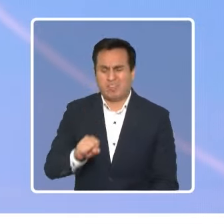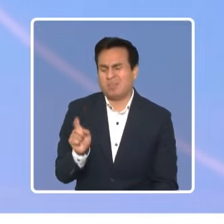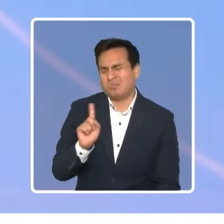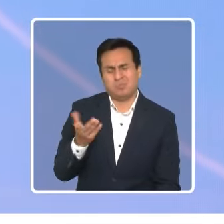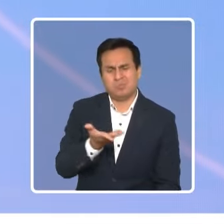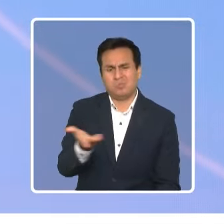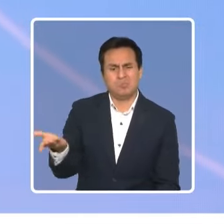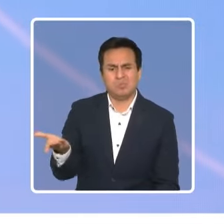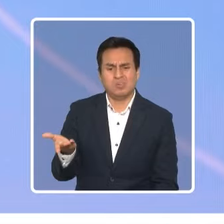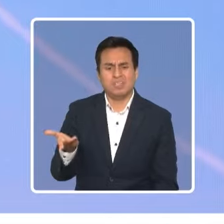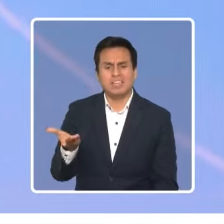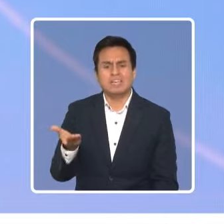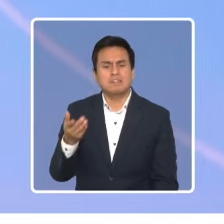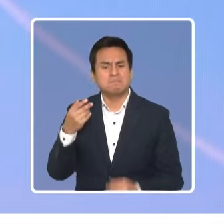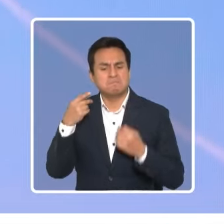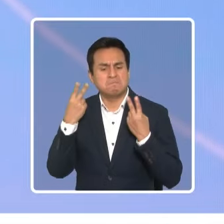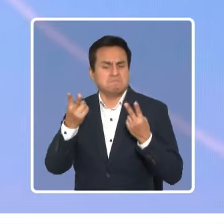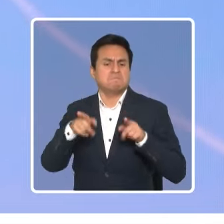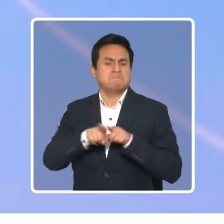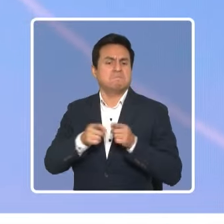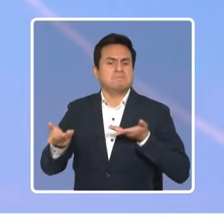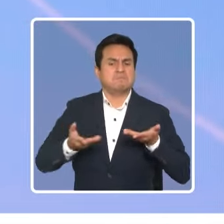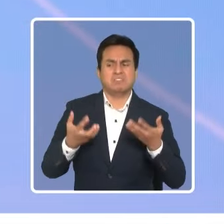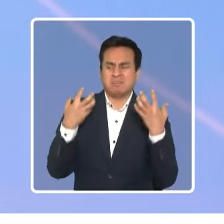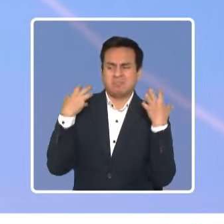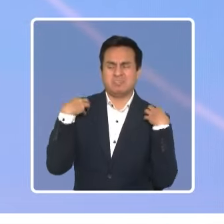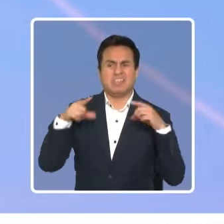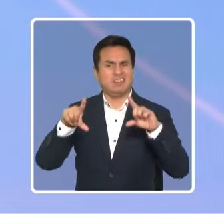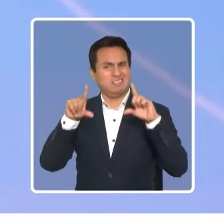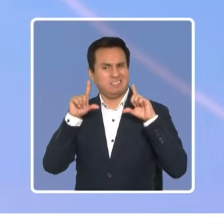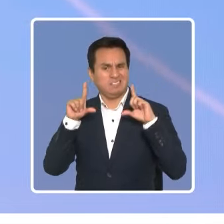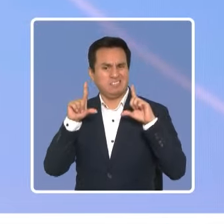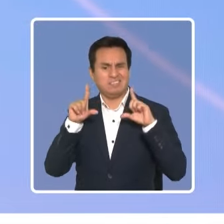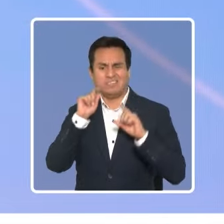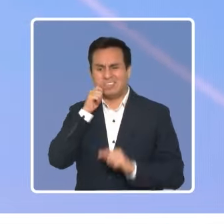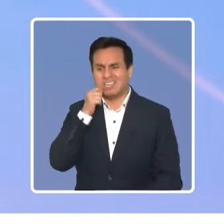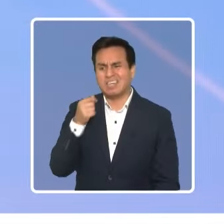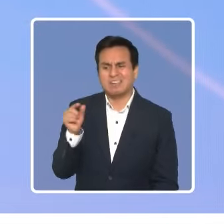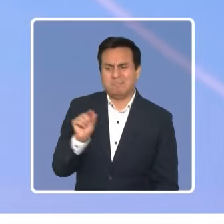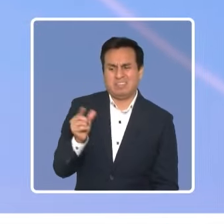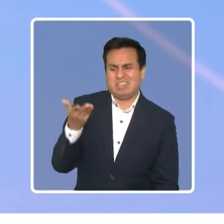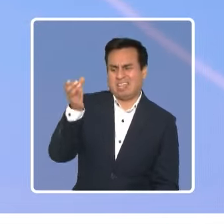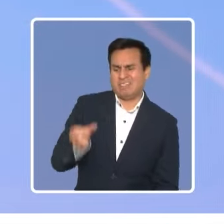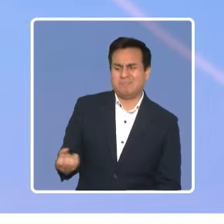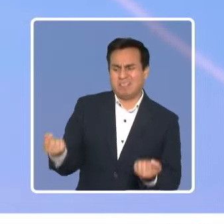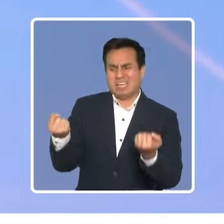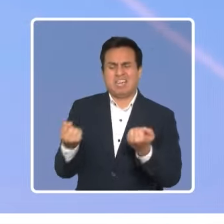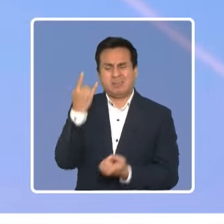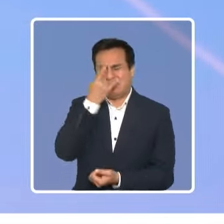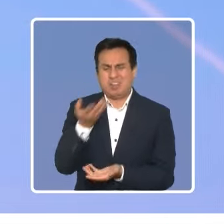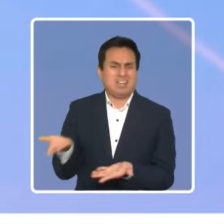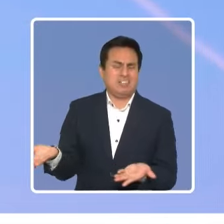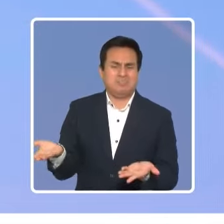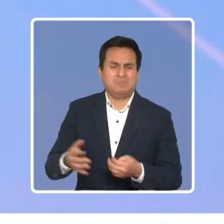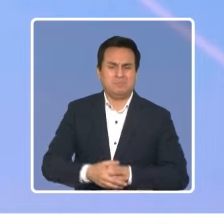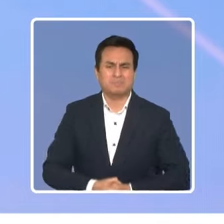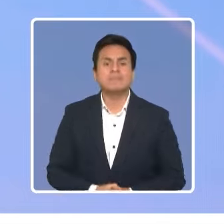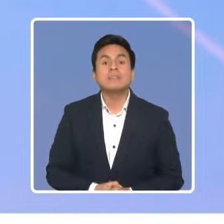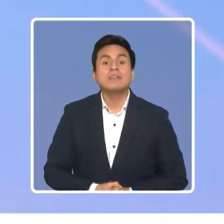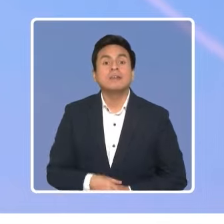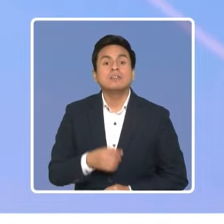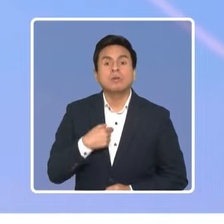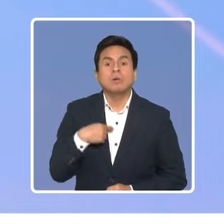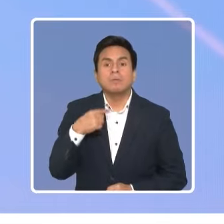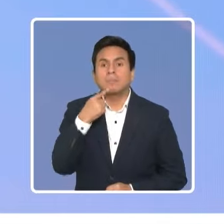porfiados. Esos envalentonados de actitud irresponsable, hay que ser muy miserable para manejar curado.